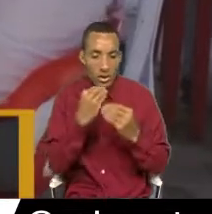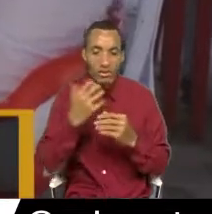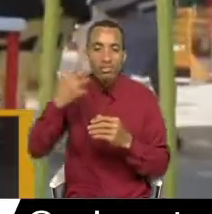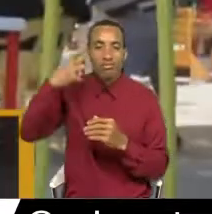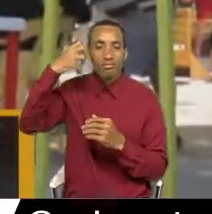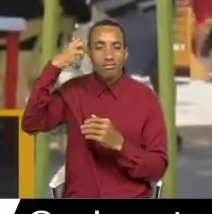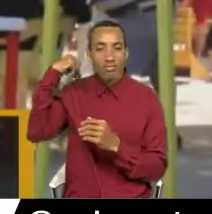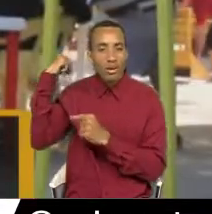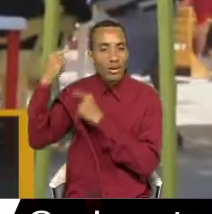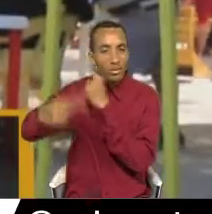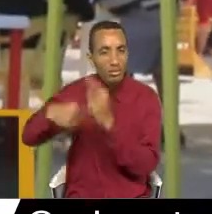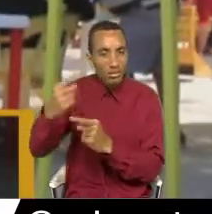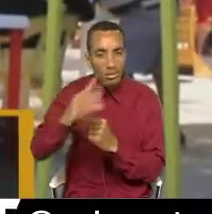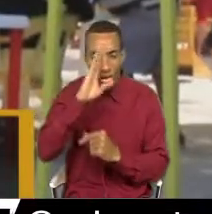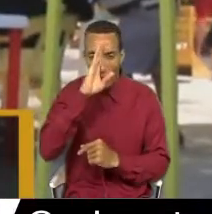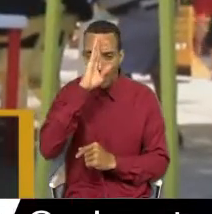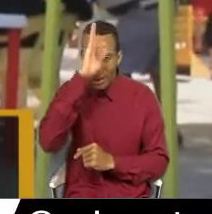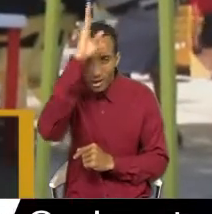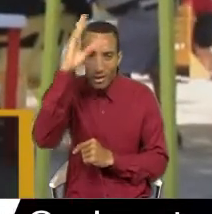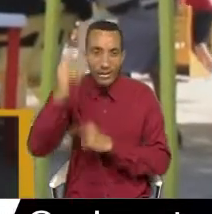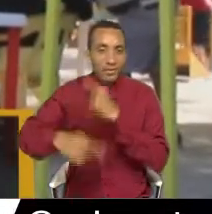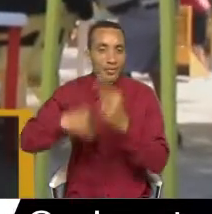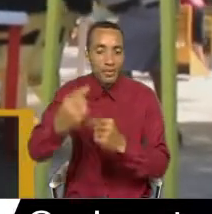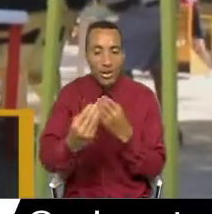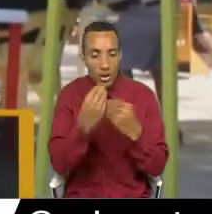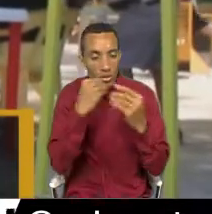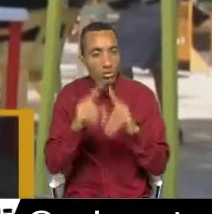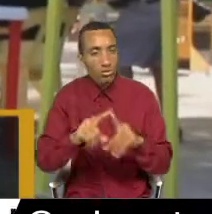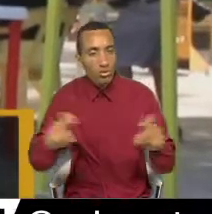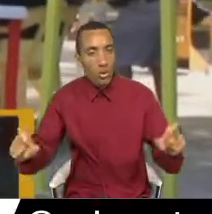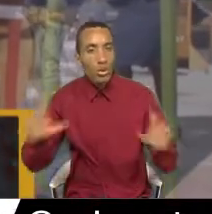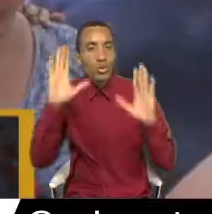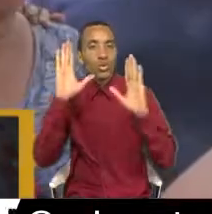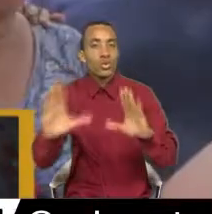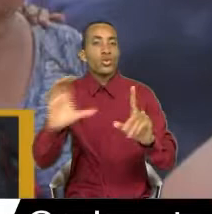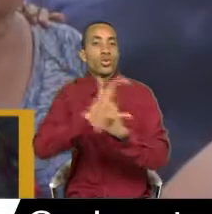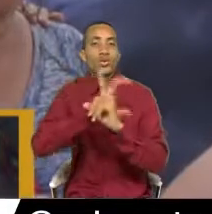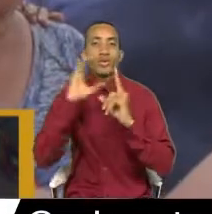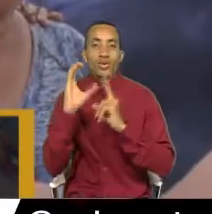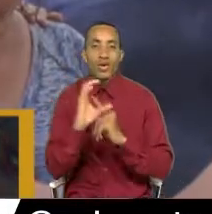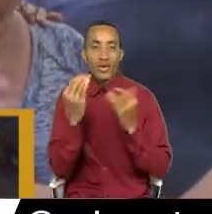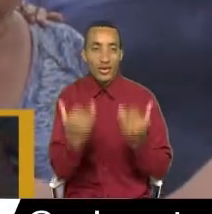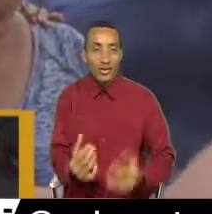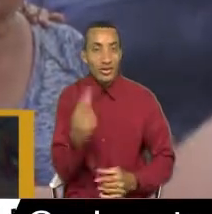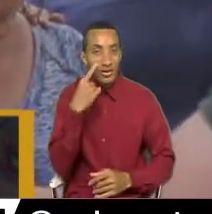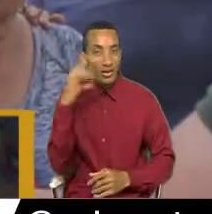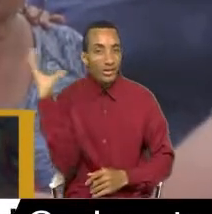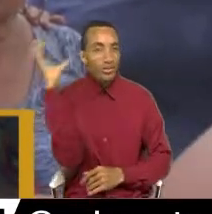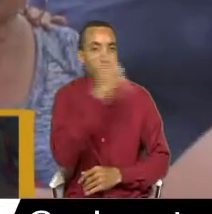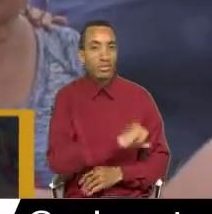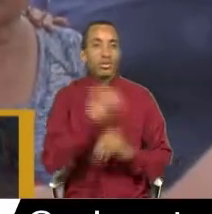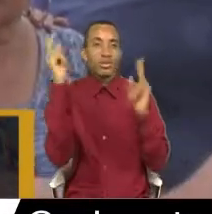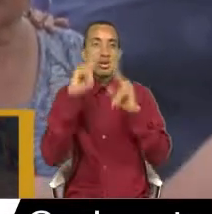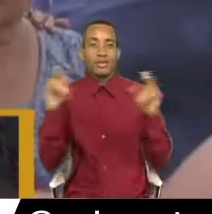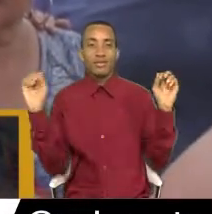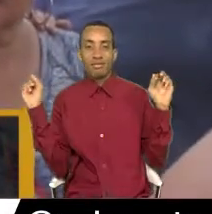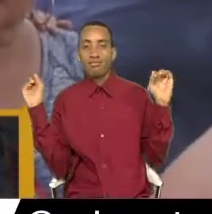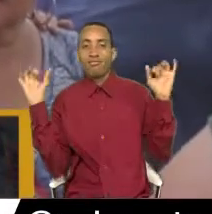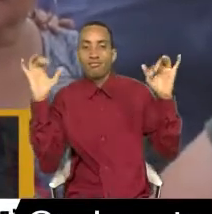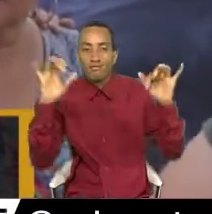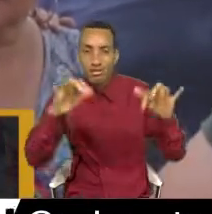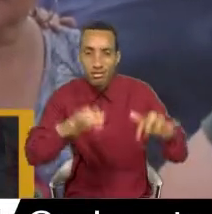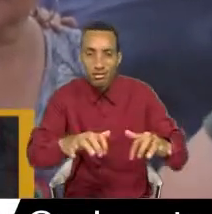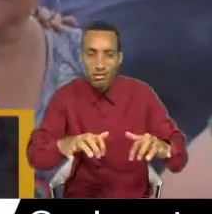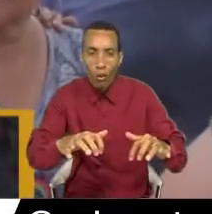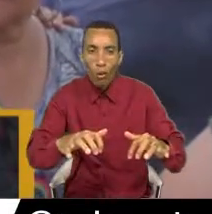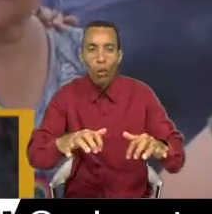nuestras tradiciones gastronómicas y por supuesto culturales. Hoy pudieron haberse dado cuenta que la gente que asistió a esta